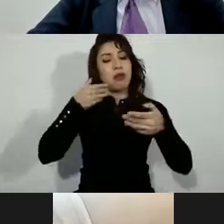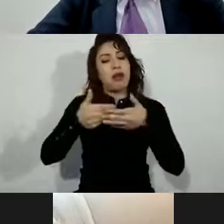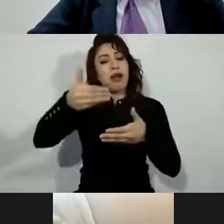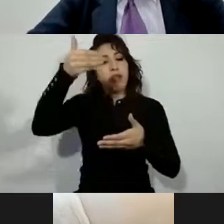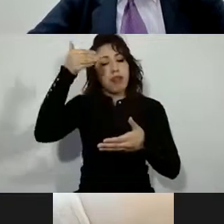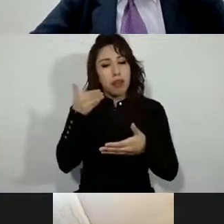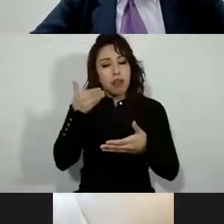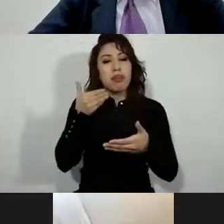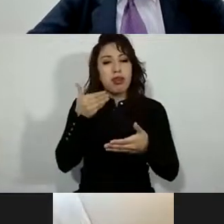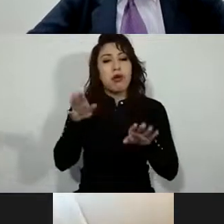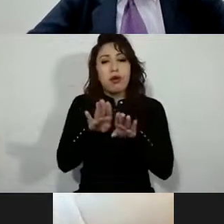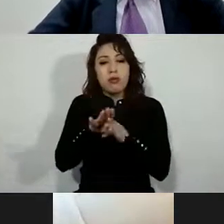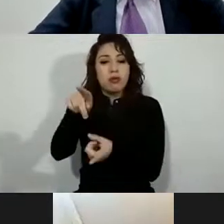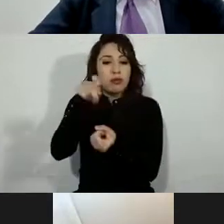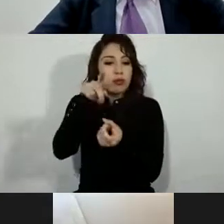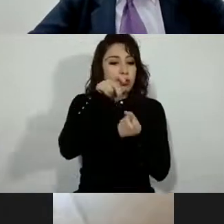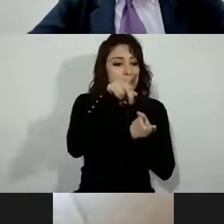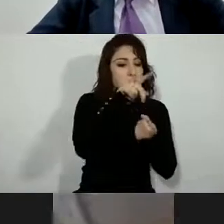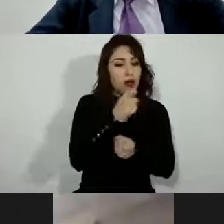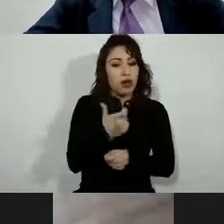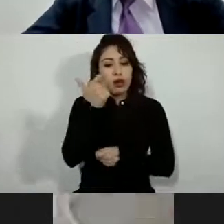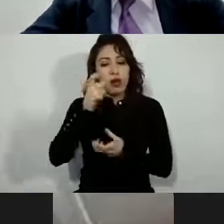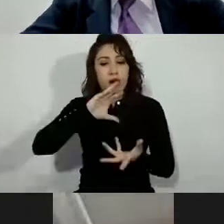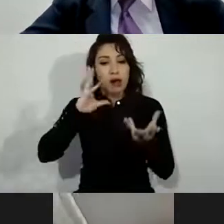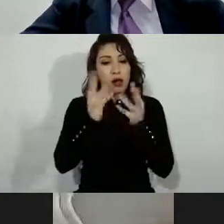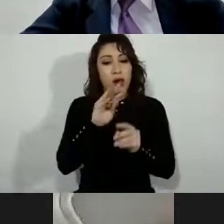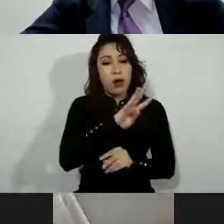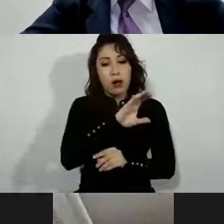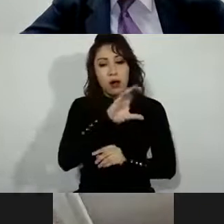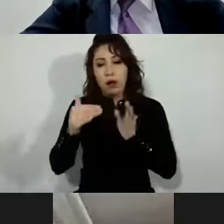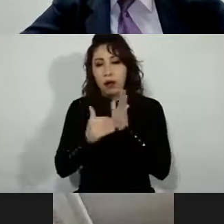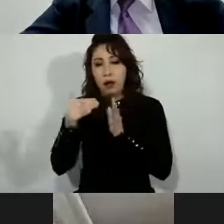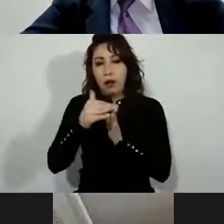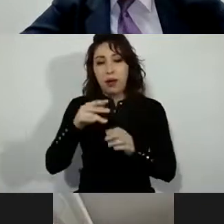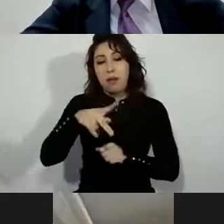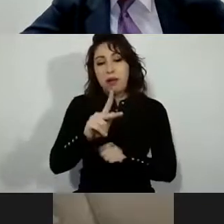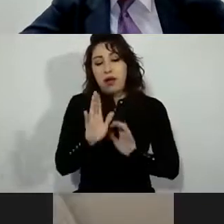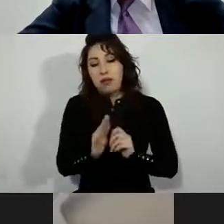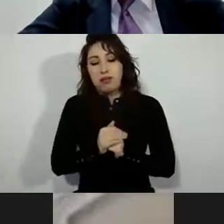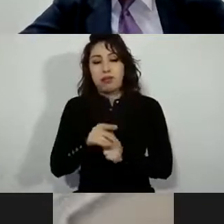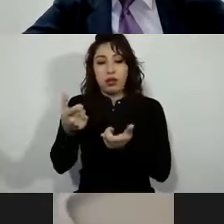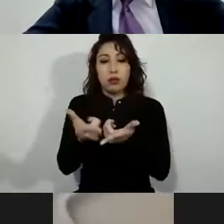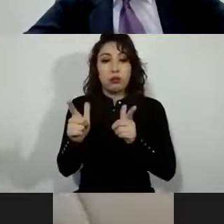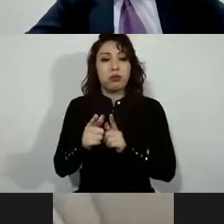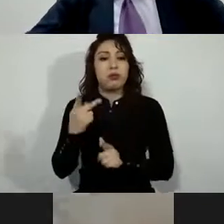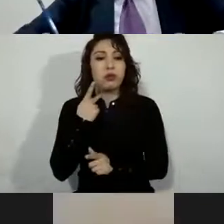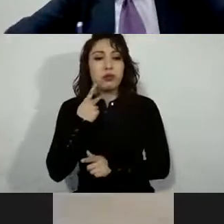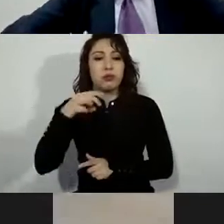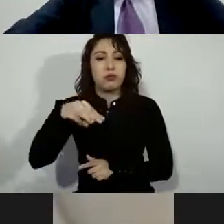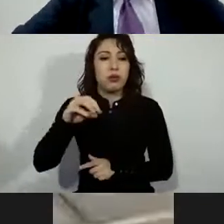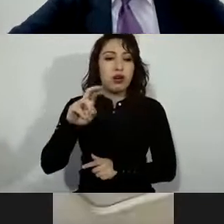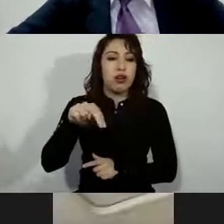dónde íbamos a sacar ese dinero. Sin embargo, la mayoría parlamentaria, la mayoría de Morena, determinó el